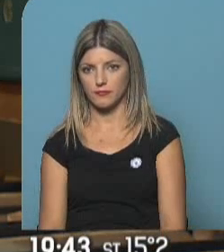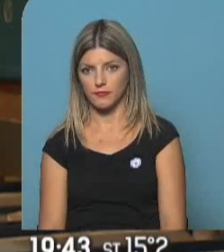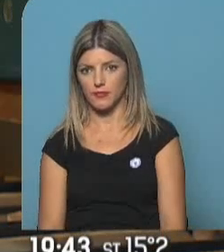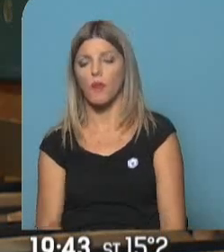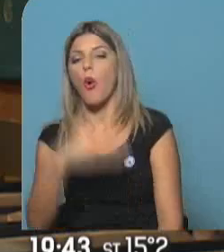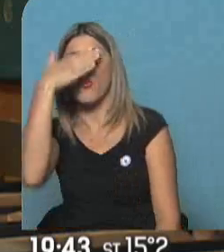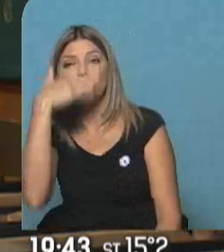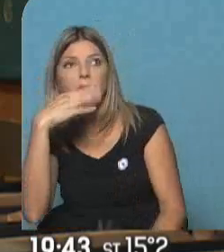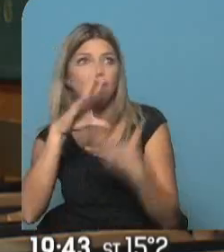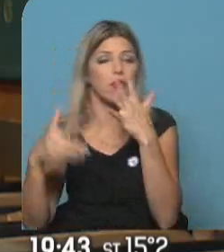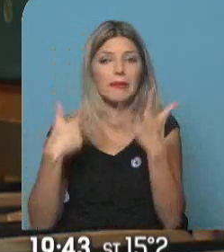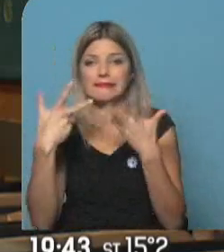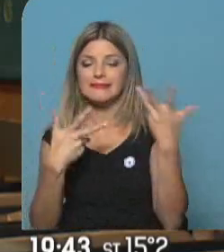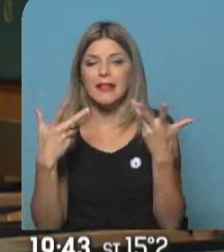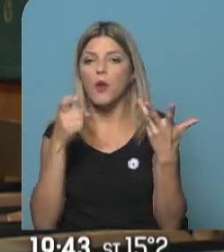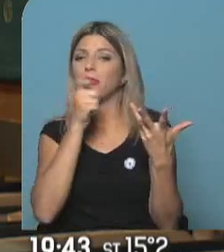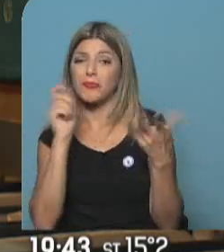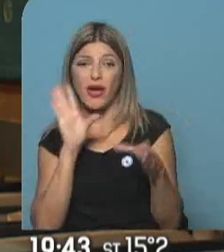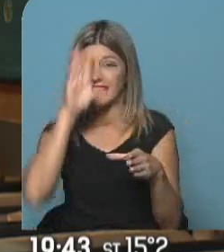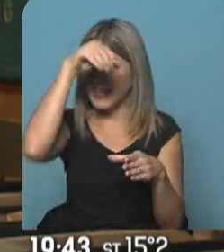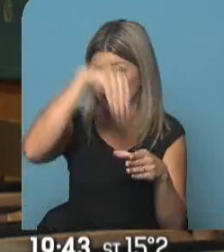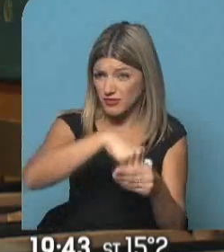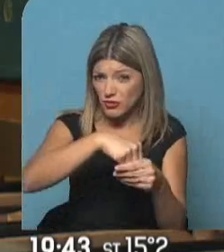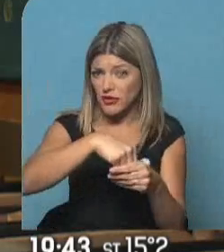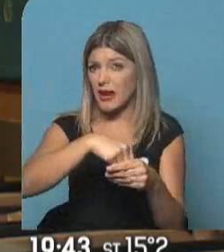ratio como es la intervención, que es la sanción máxima.